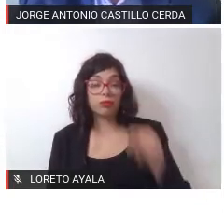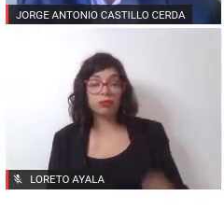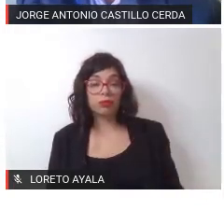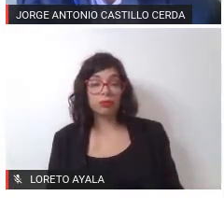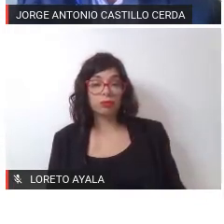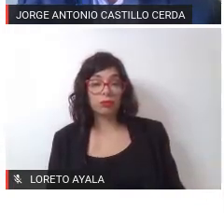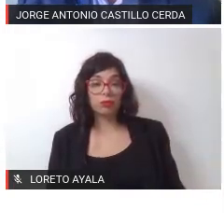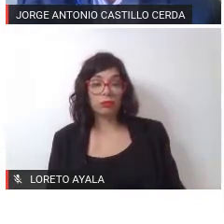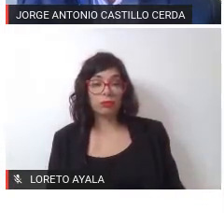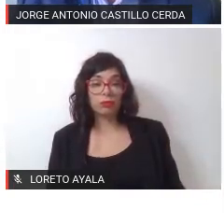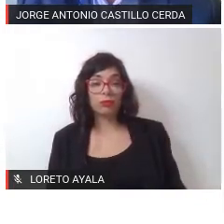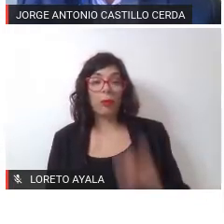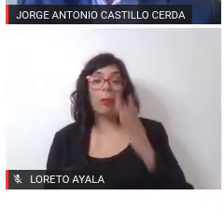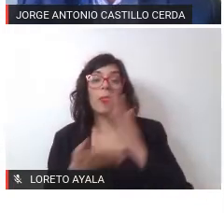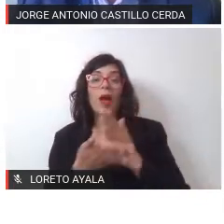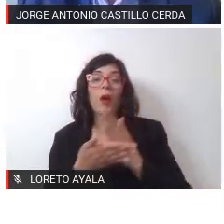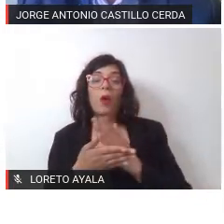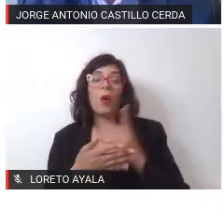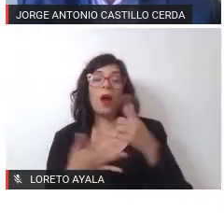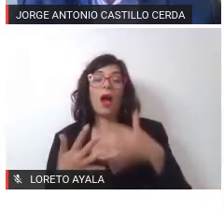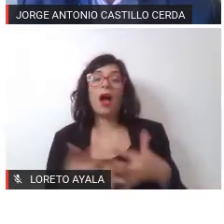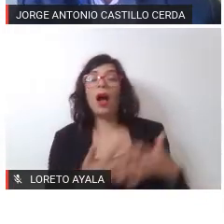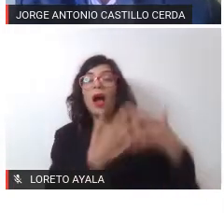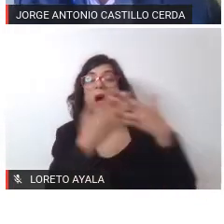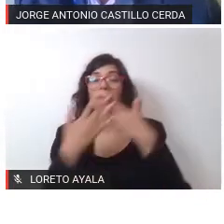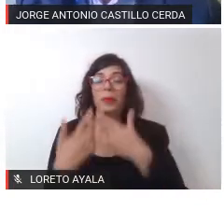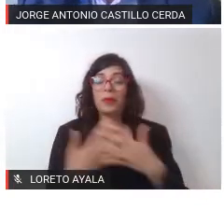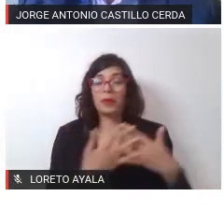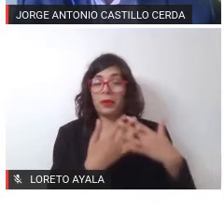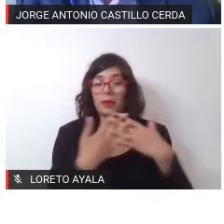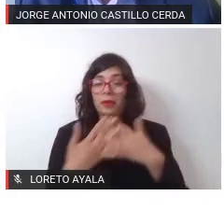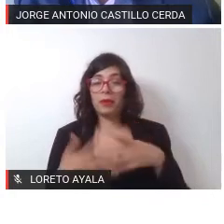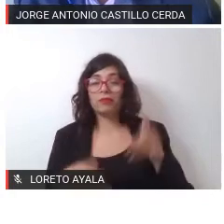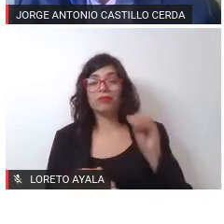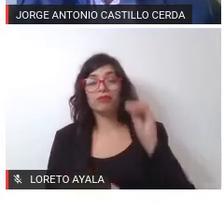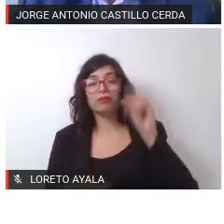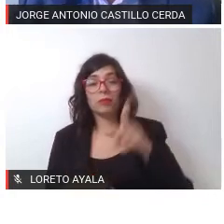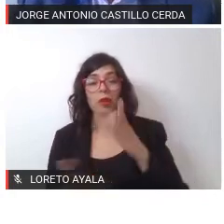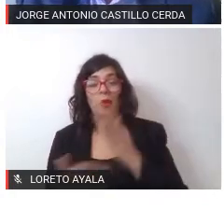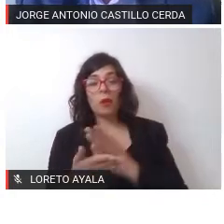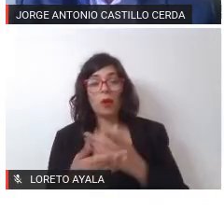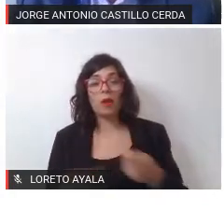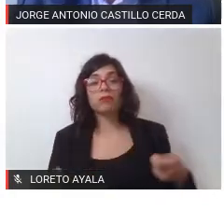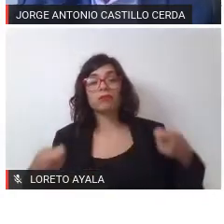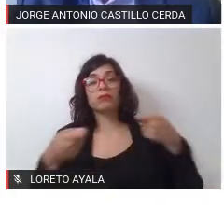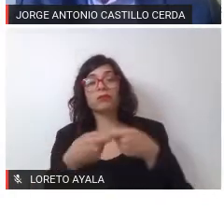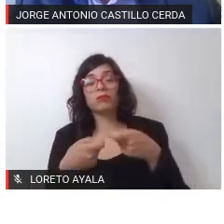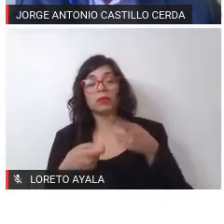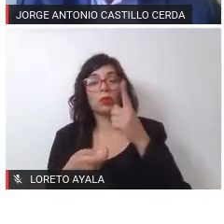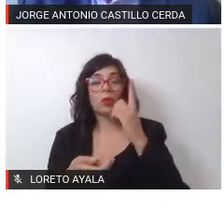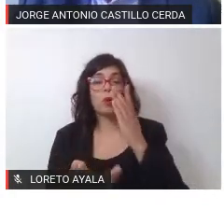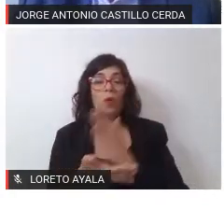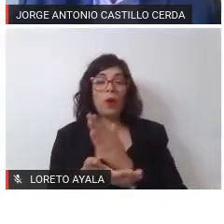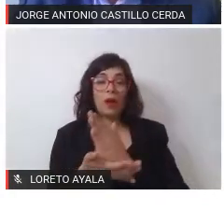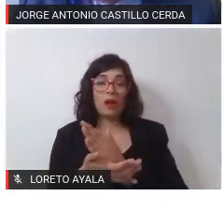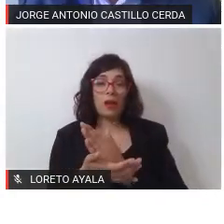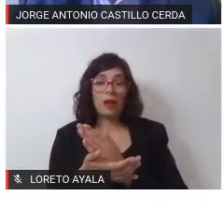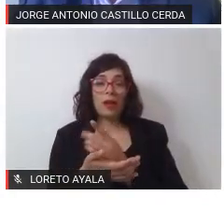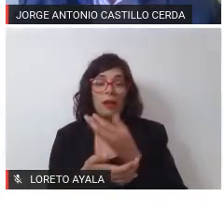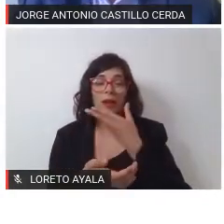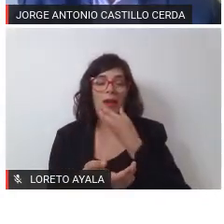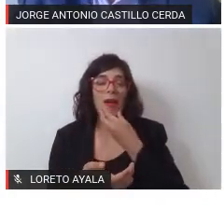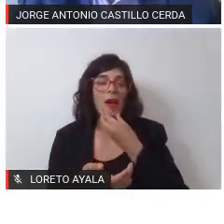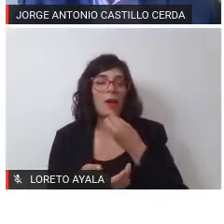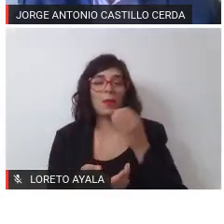De la Escuela América, este gimnasio está construido en conjunto con un colegio, con una escuela